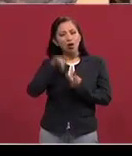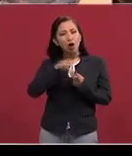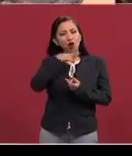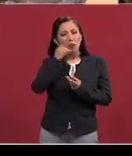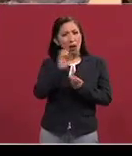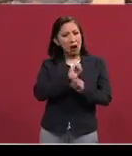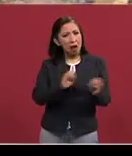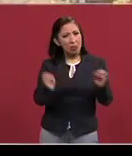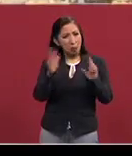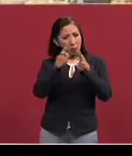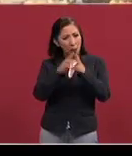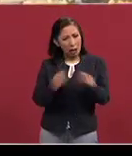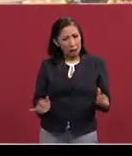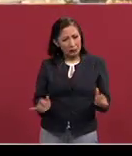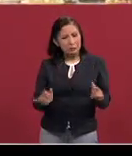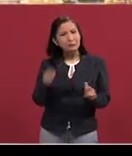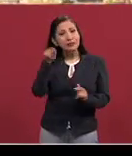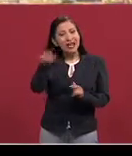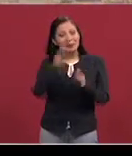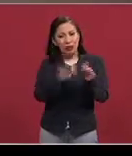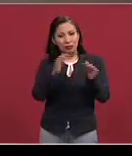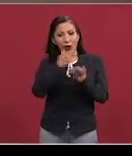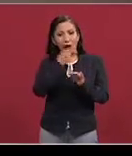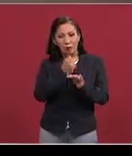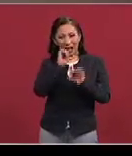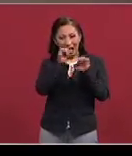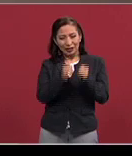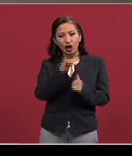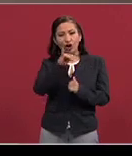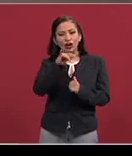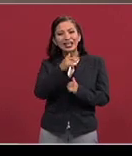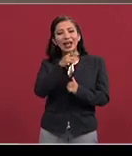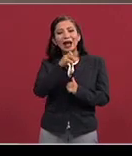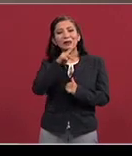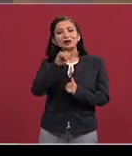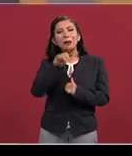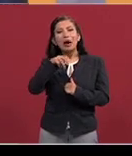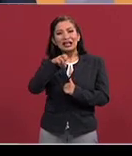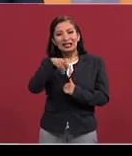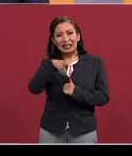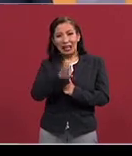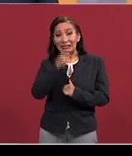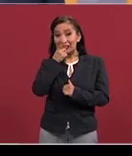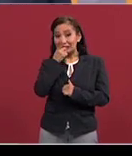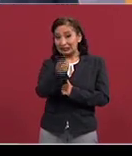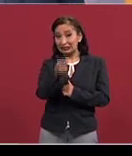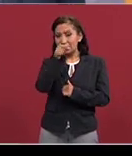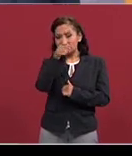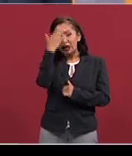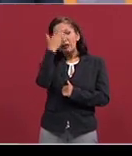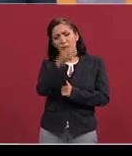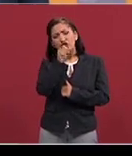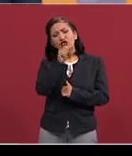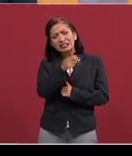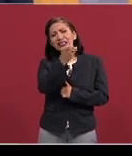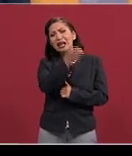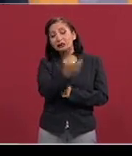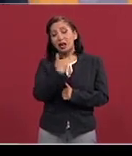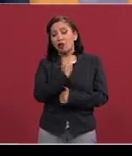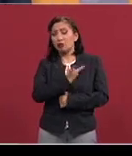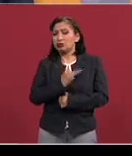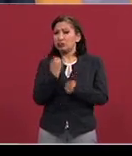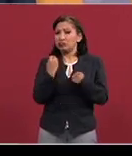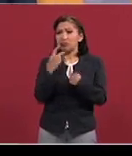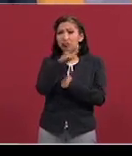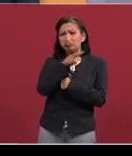en Roma, ni en París. Describe el crítico de arte Jorge Alberto Manrique, quien agrega: lo que sí sabemos es su pasión por